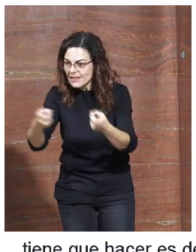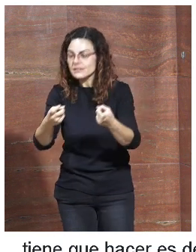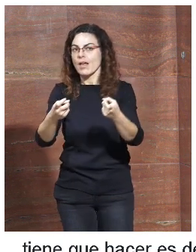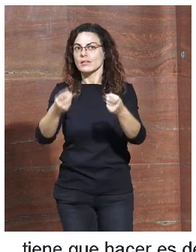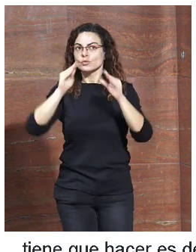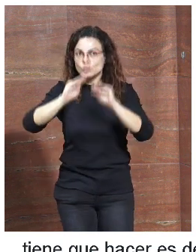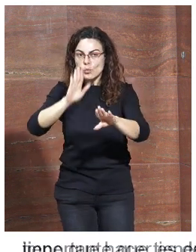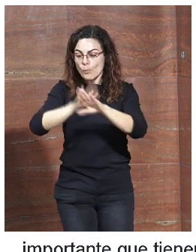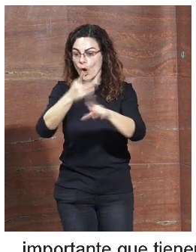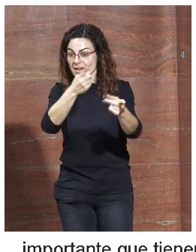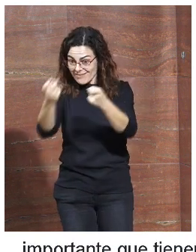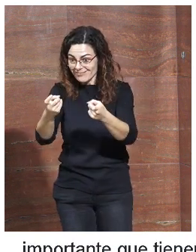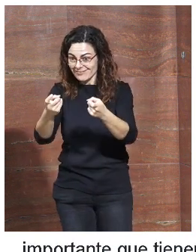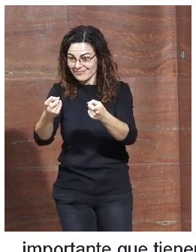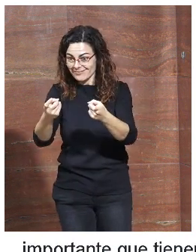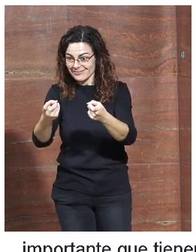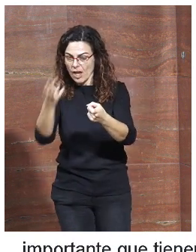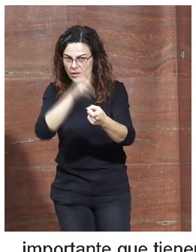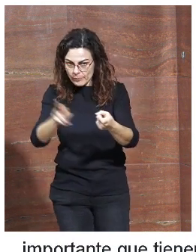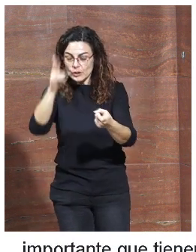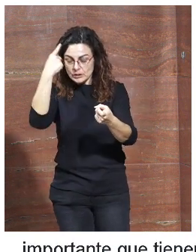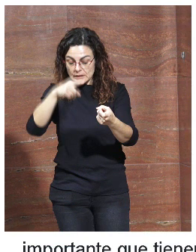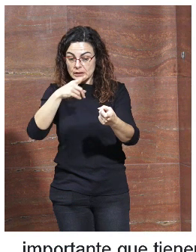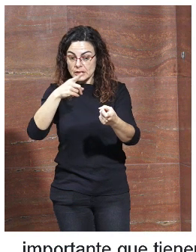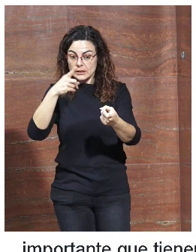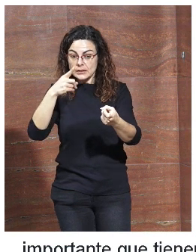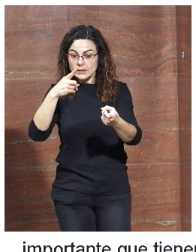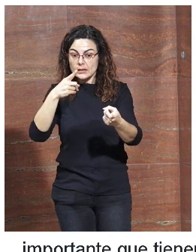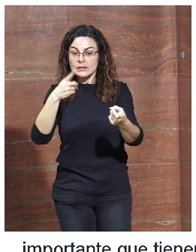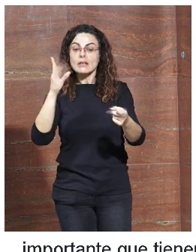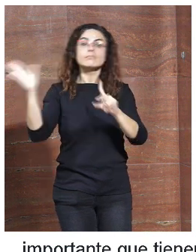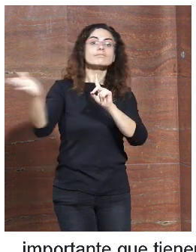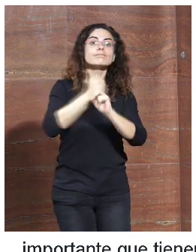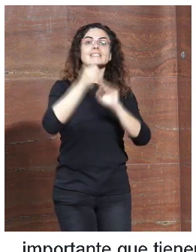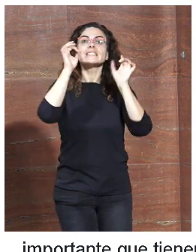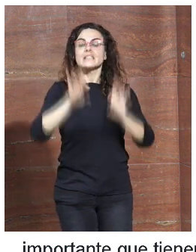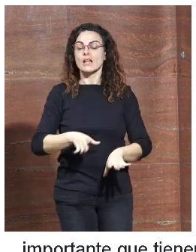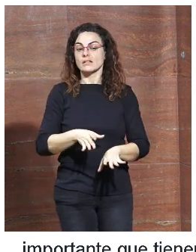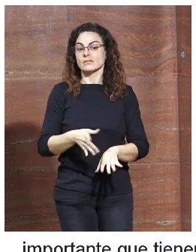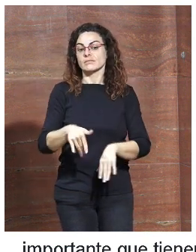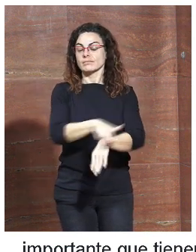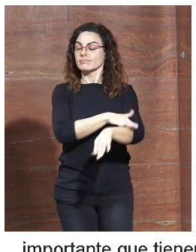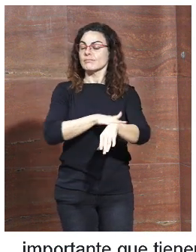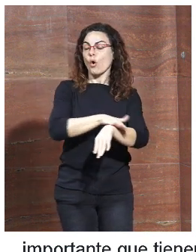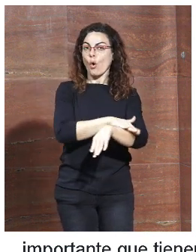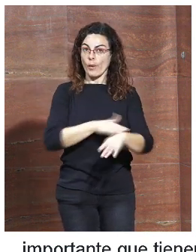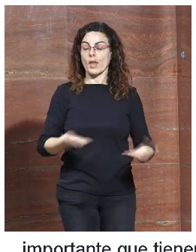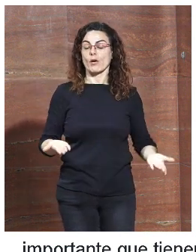redundancia, solo los poderes públicos las pueden detectar. Los individuos, la